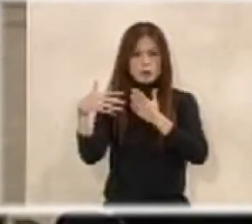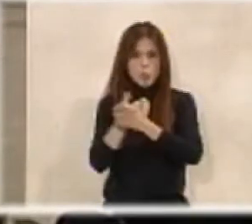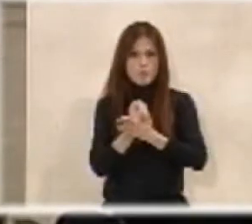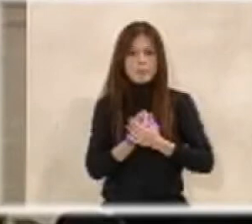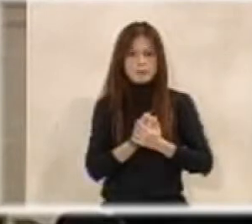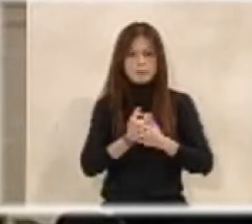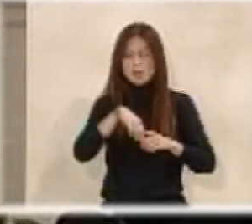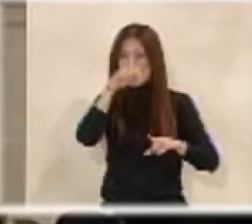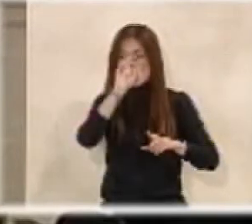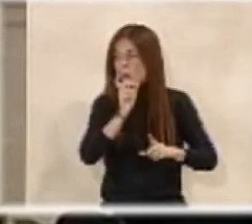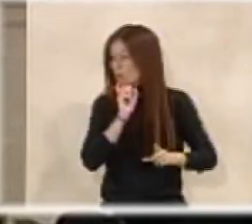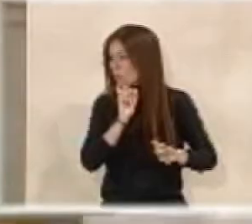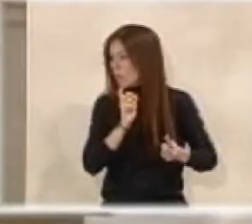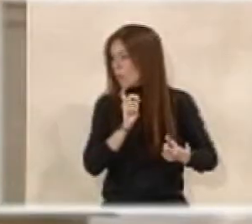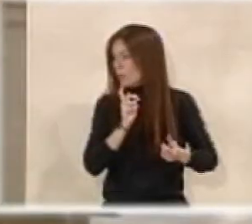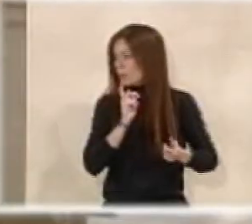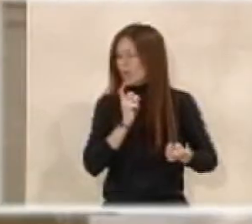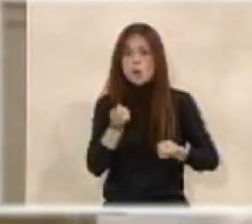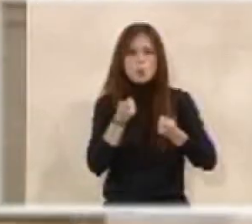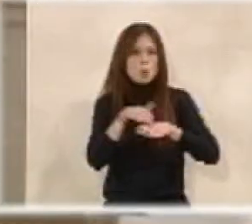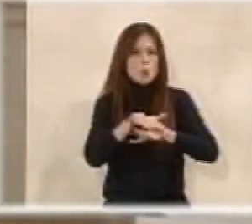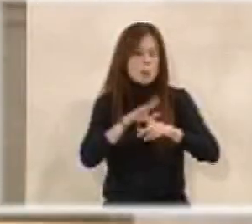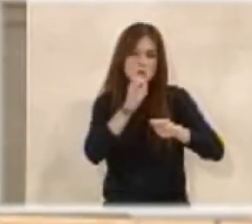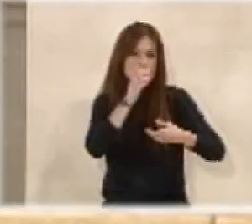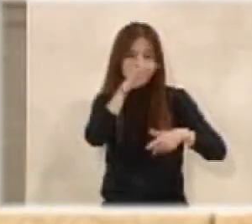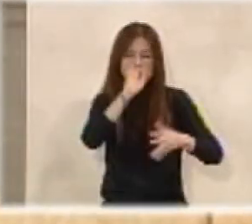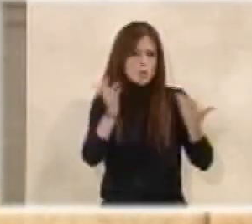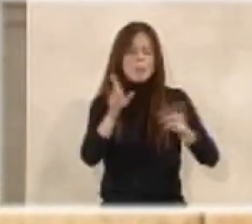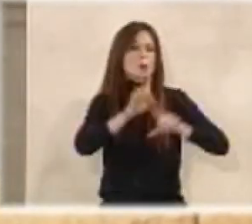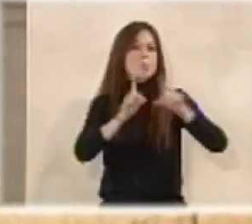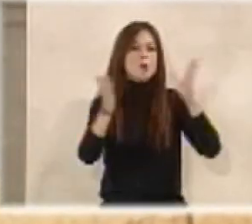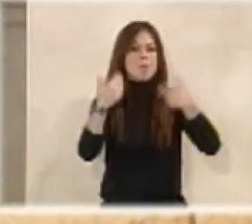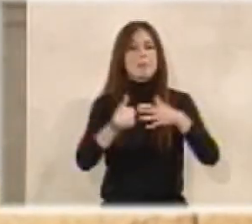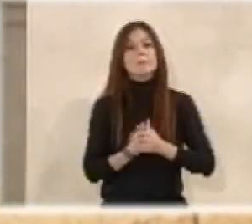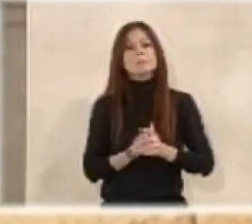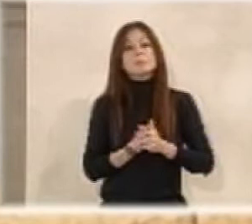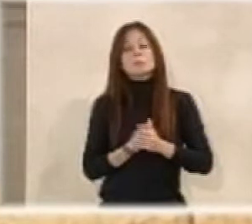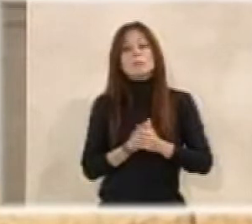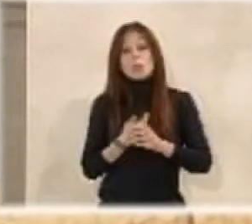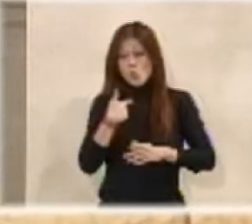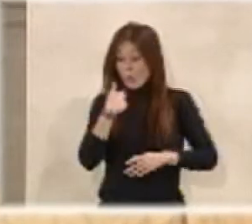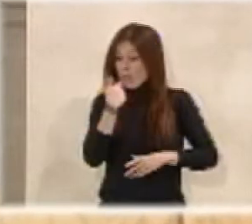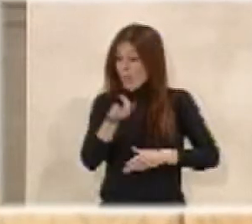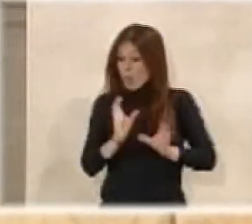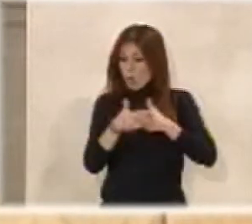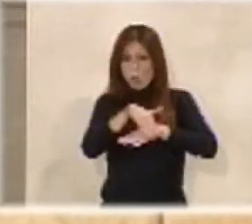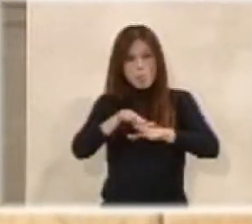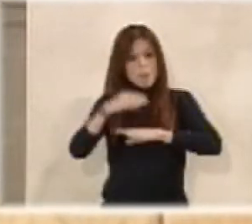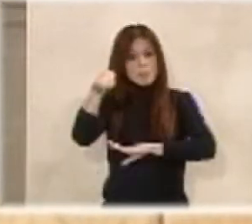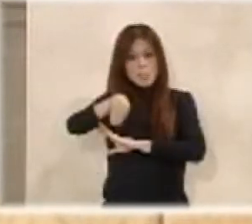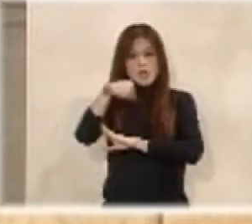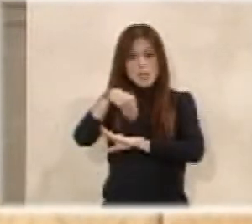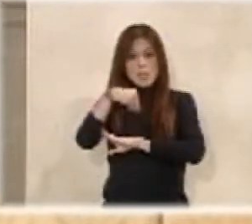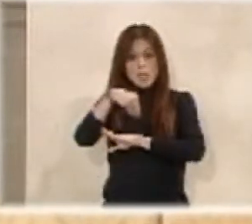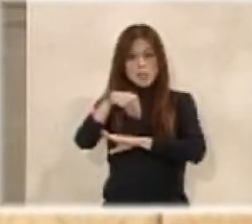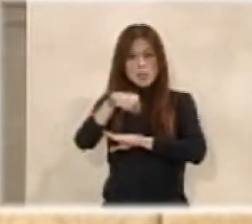Vale, es que no sé, esto controla al gobierno, pero bueno, sí, no hay problema. Yo por parte del grupo municipal decir que tiene todo el apoyo el presidente de la